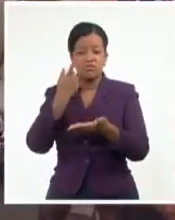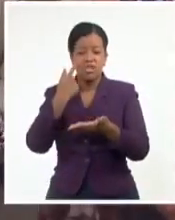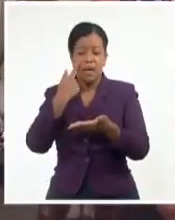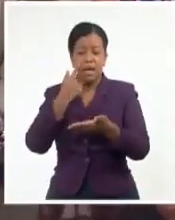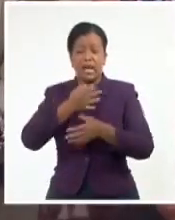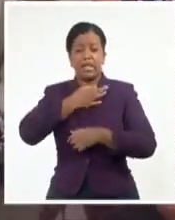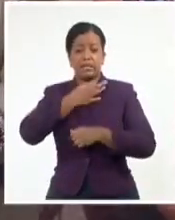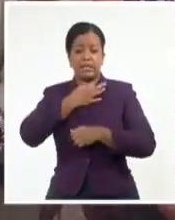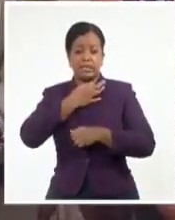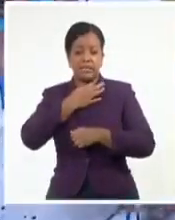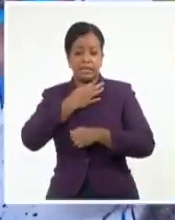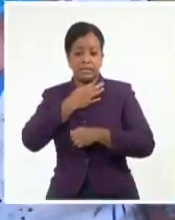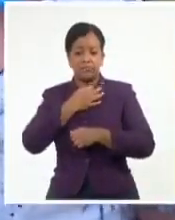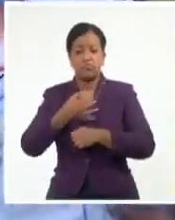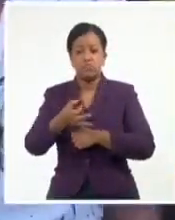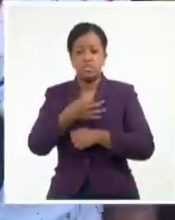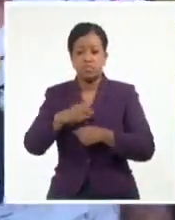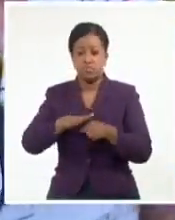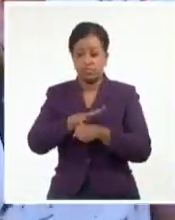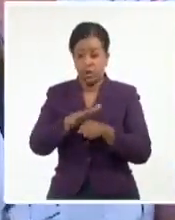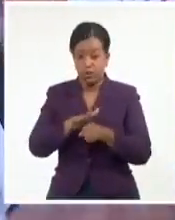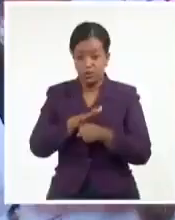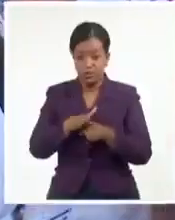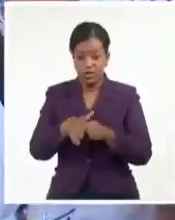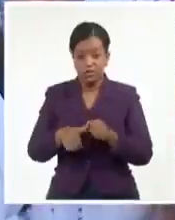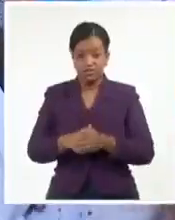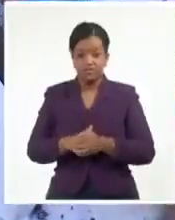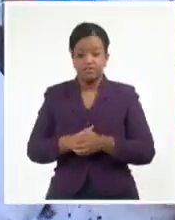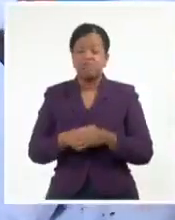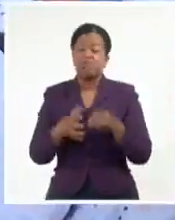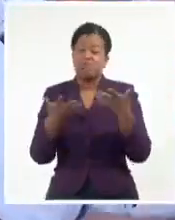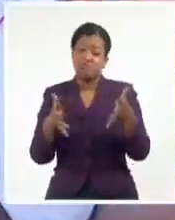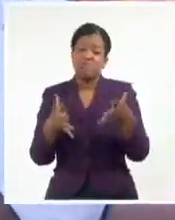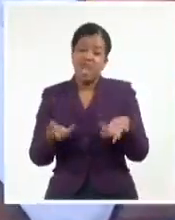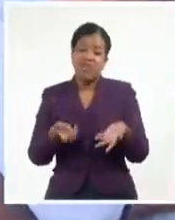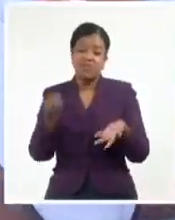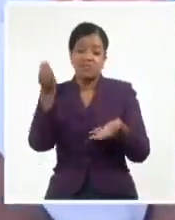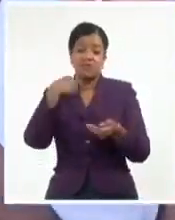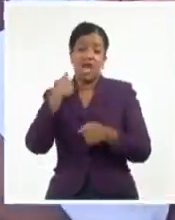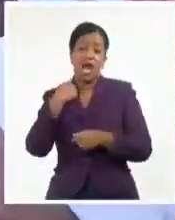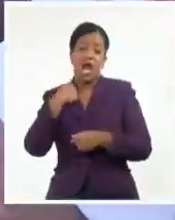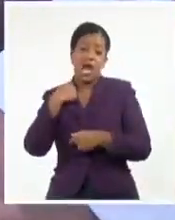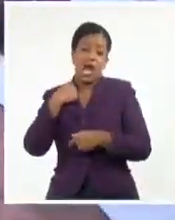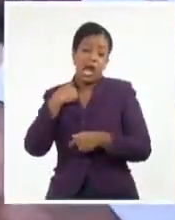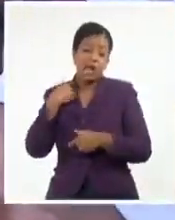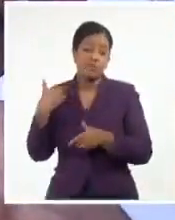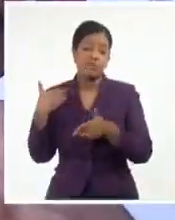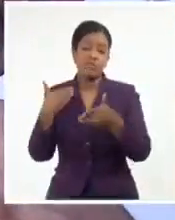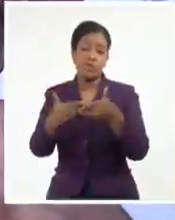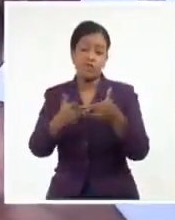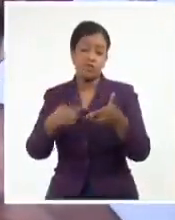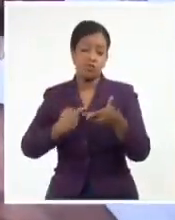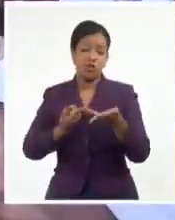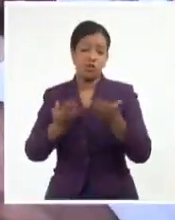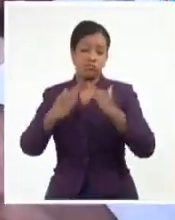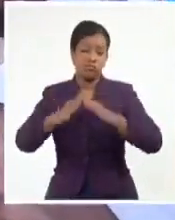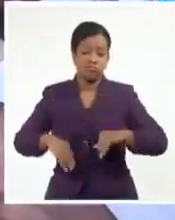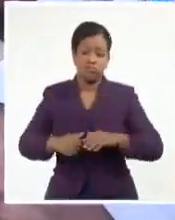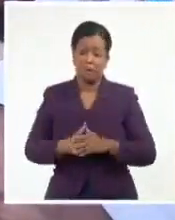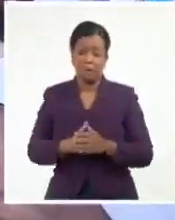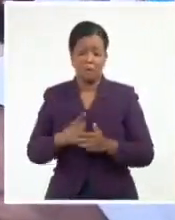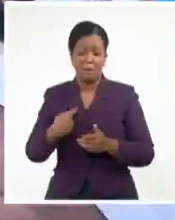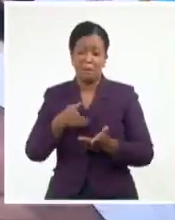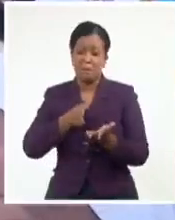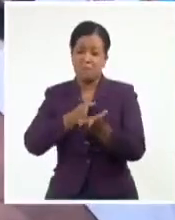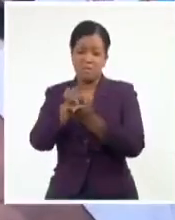de San José de las Lajas. Eso es lo que tiene miedo, que en tantos años no ha sido capaz de poder con nosotros, de quitarnos la bota de arriba, que nos